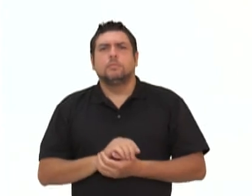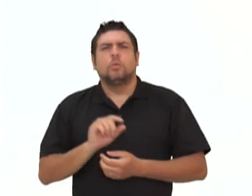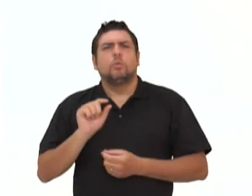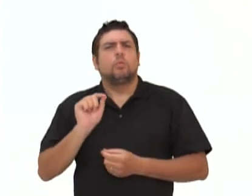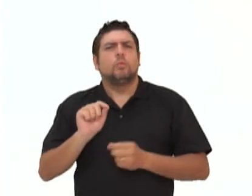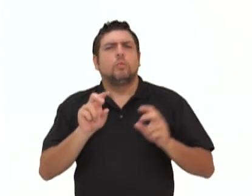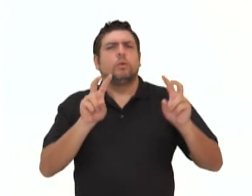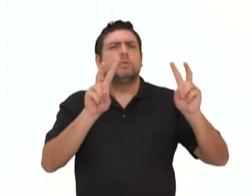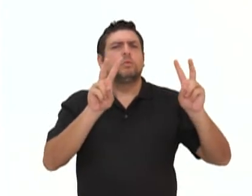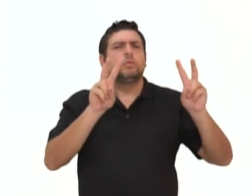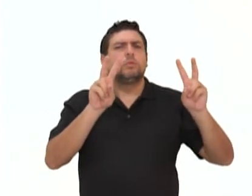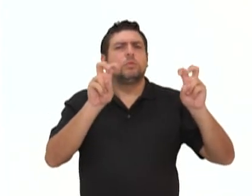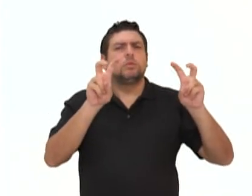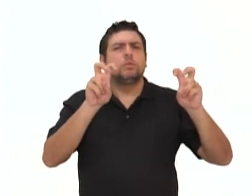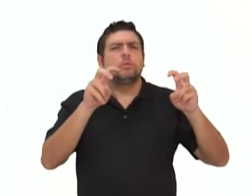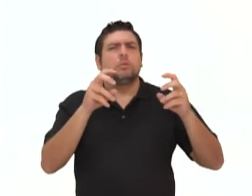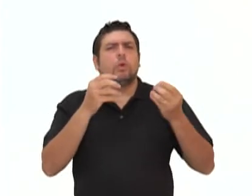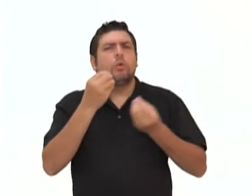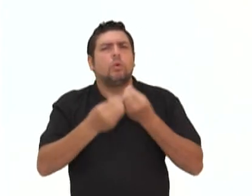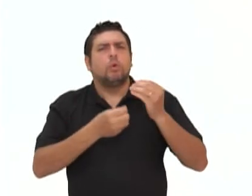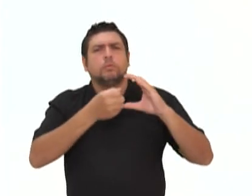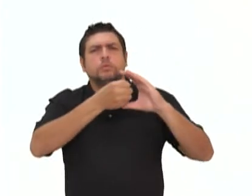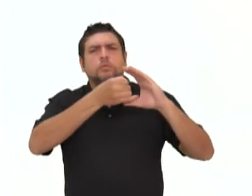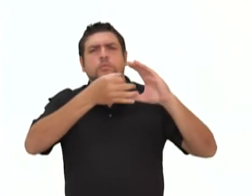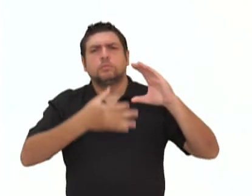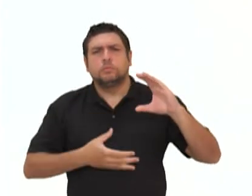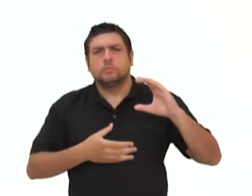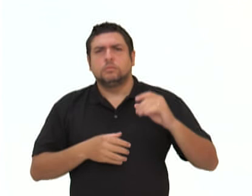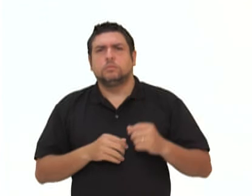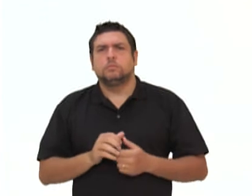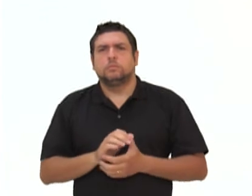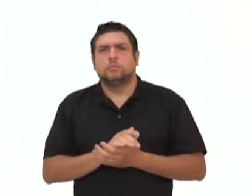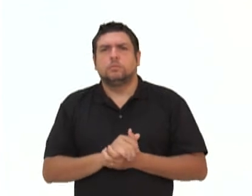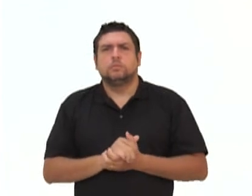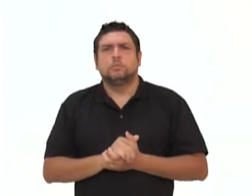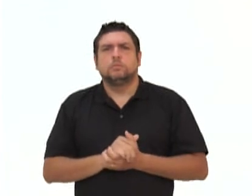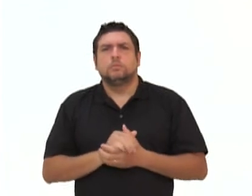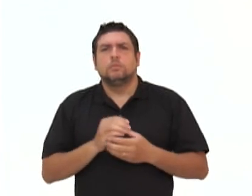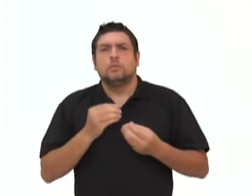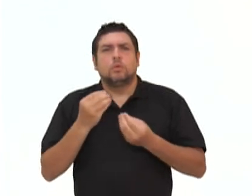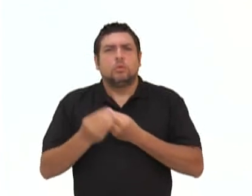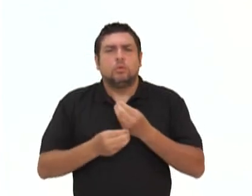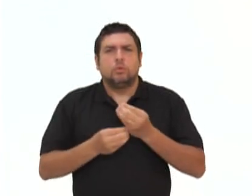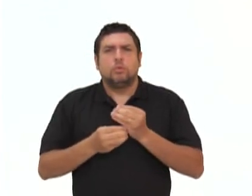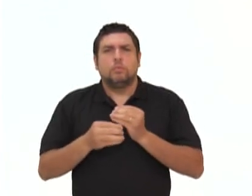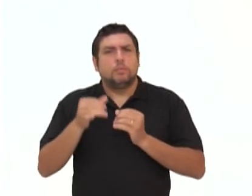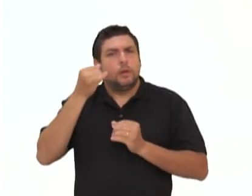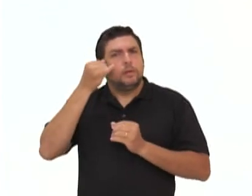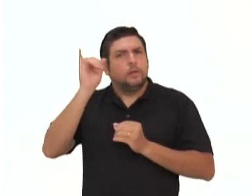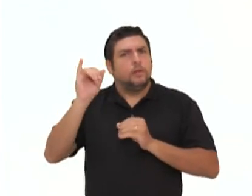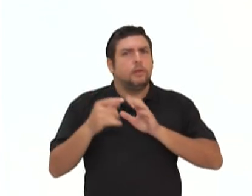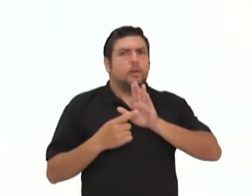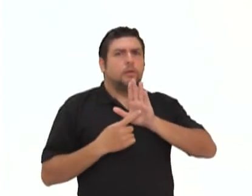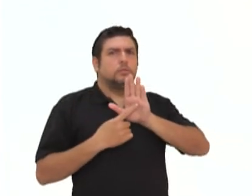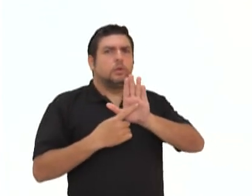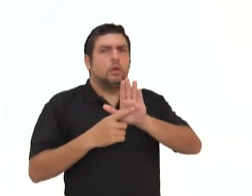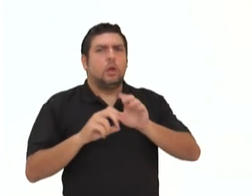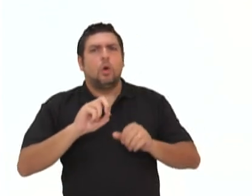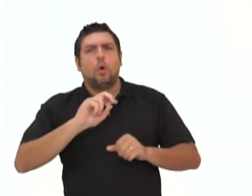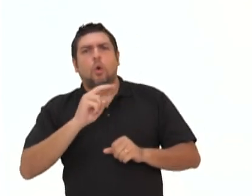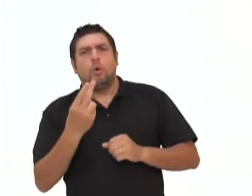qué características tiene? ¿Tiene por objetivo no anticipar el contenido del texto o justamente al revés,